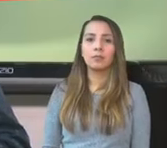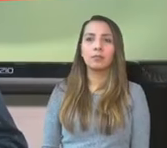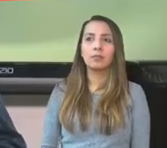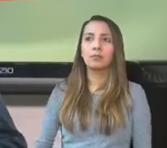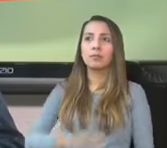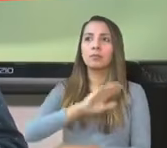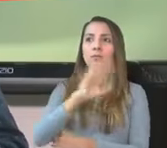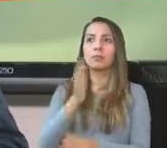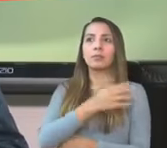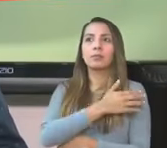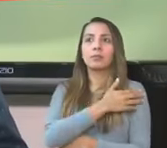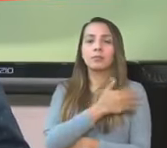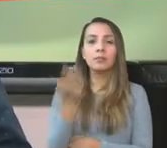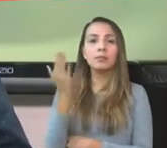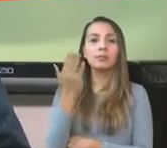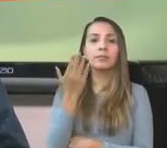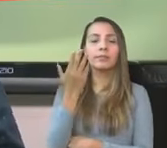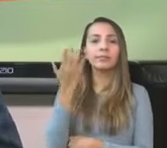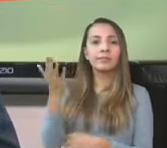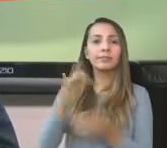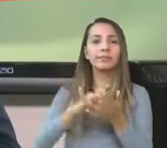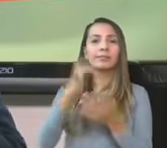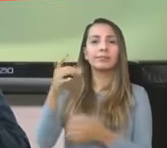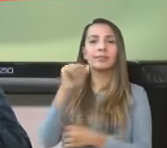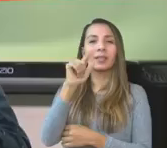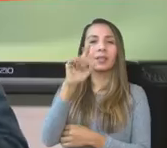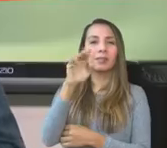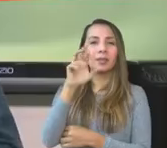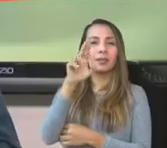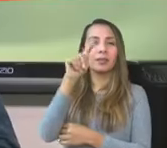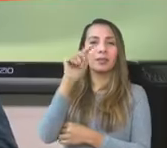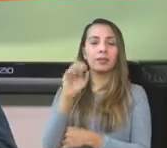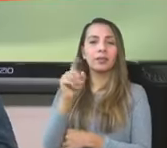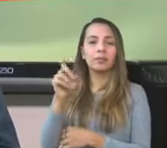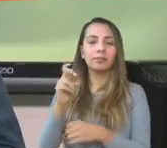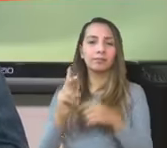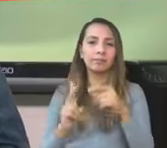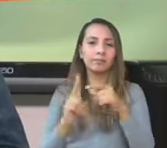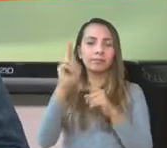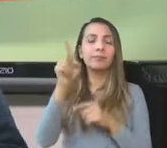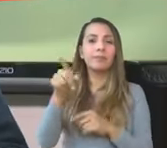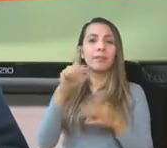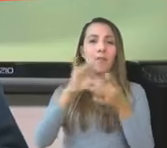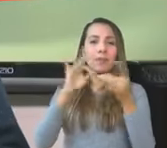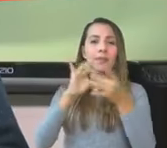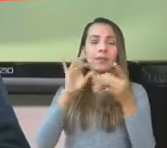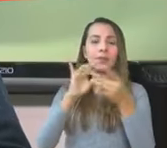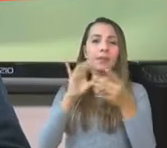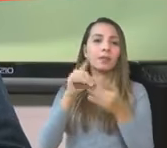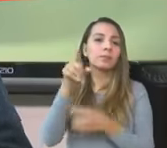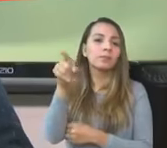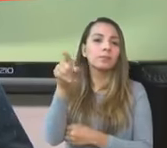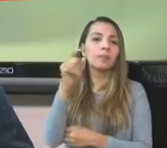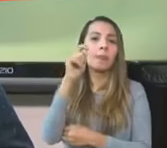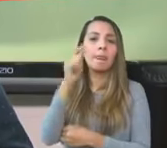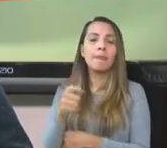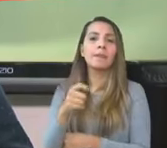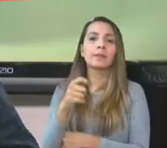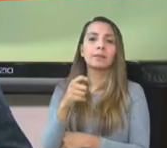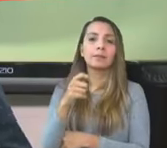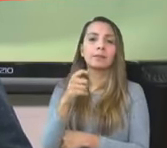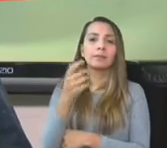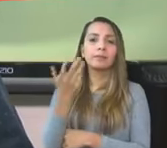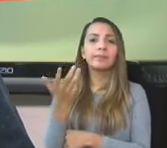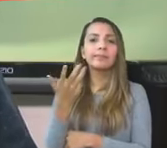Bueno, gracias Alberto. Cortamos esto porque es el tema principal, la justificación de la incapacidad,